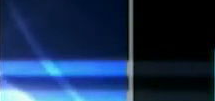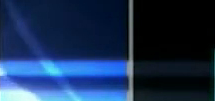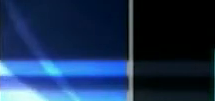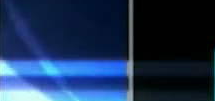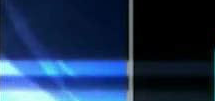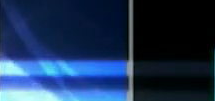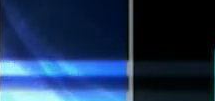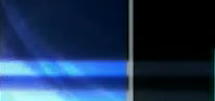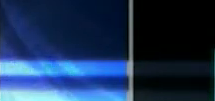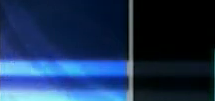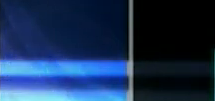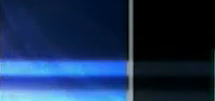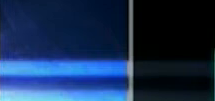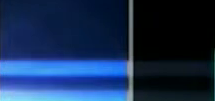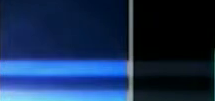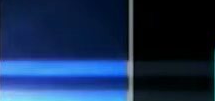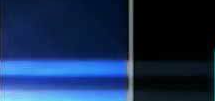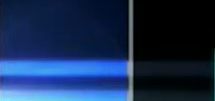lanoticia@rts.com.es o al Twitter